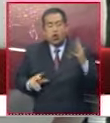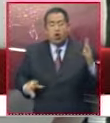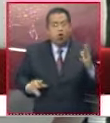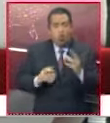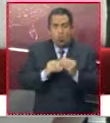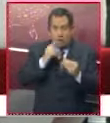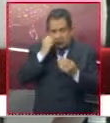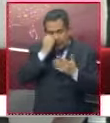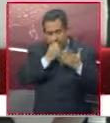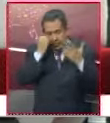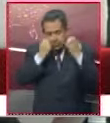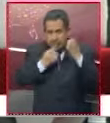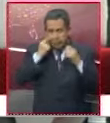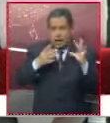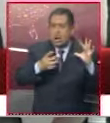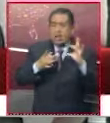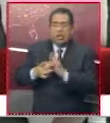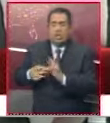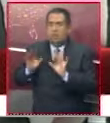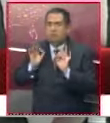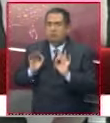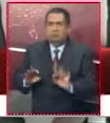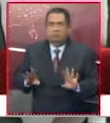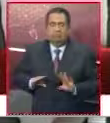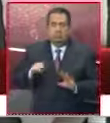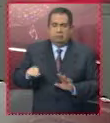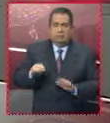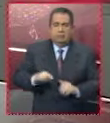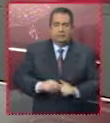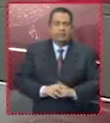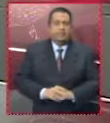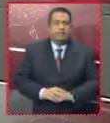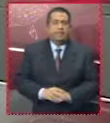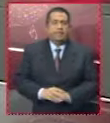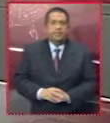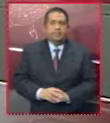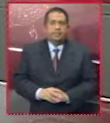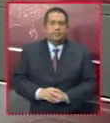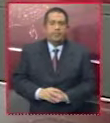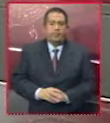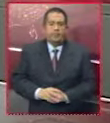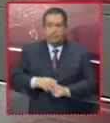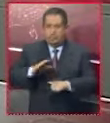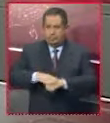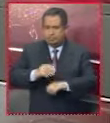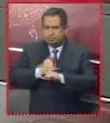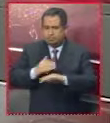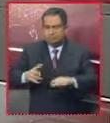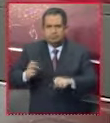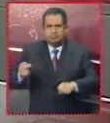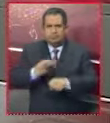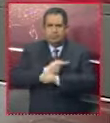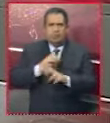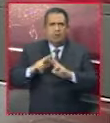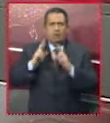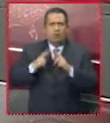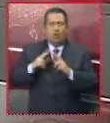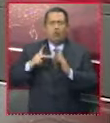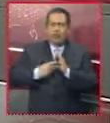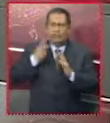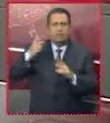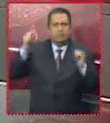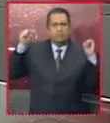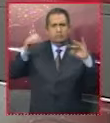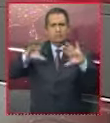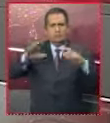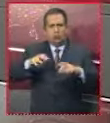a revisar en este contexto. Bueno, y en más información, durante la reanudación de los foros en materia